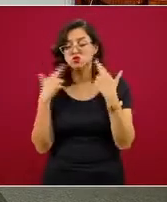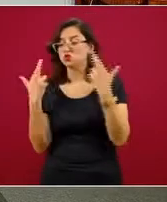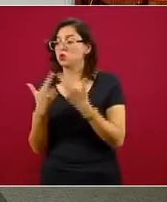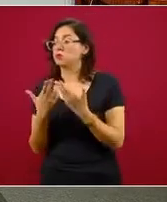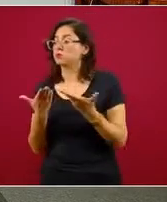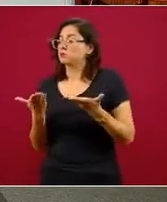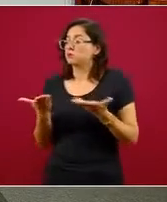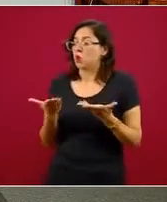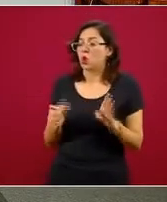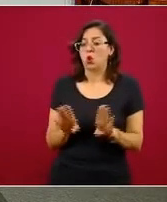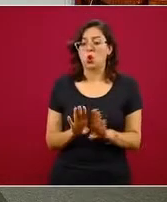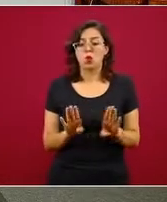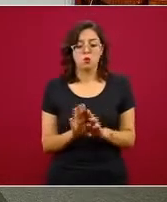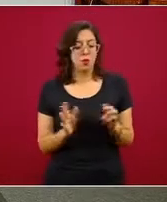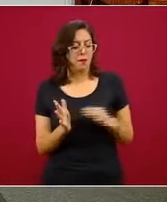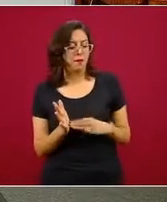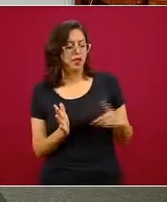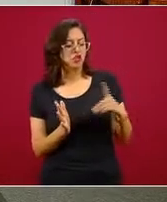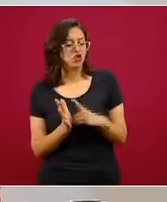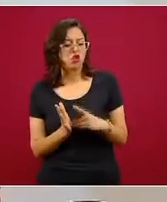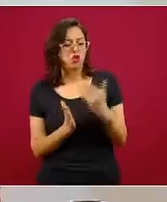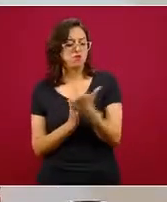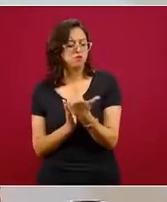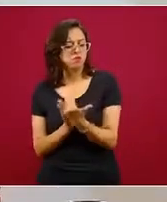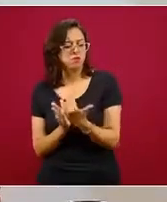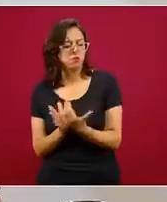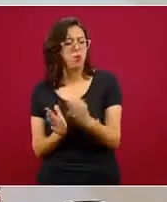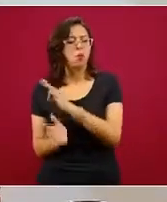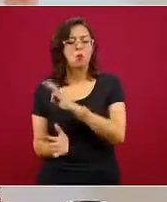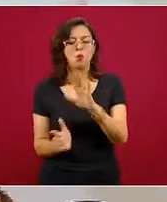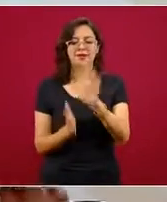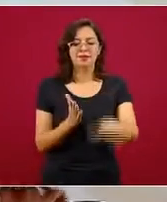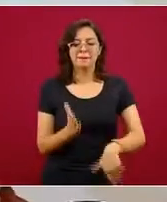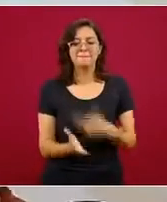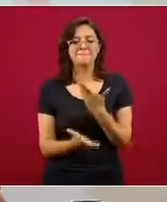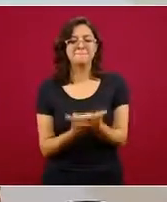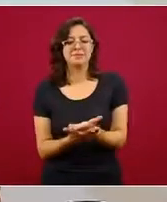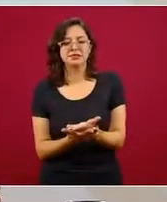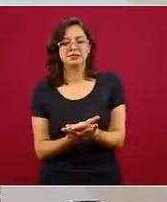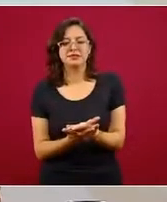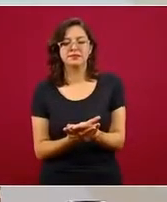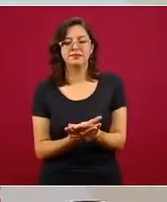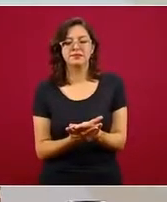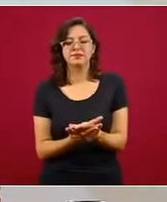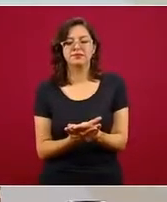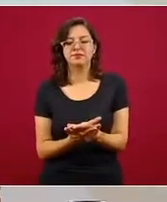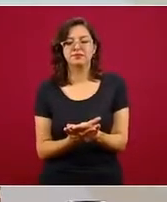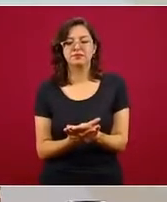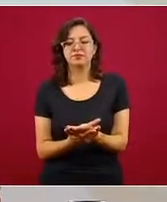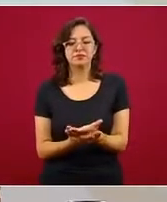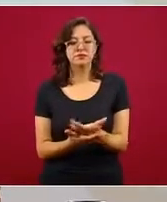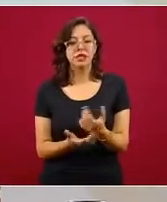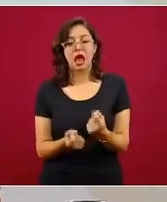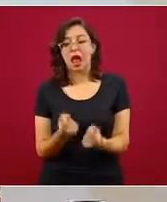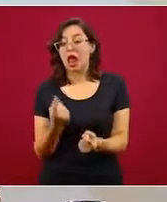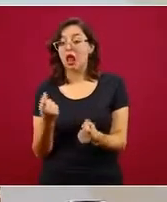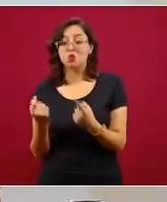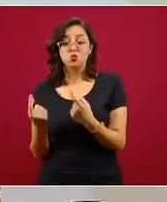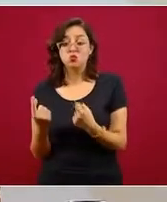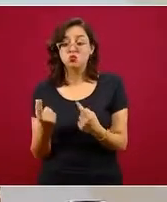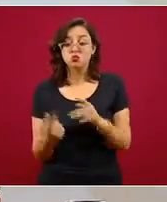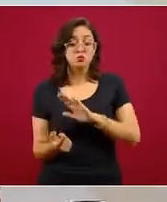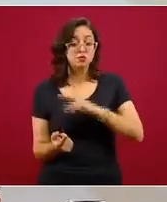los elementos de metodología que nos permitan presentar cuál es la carga no registrada